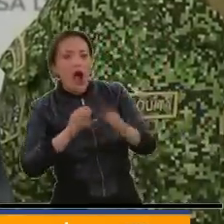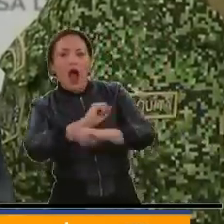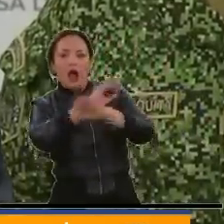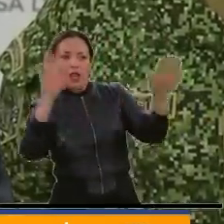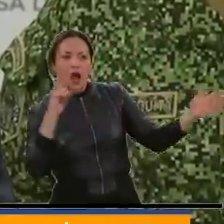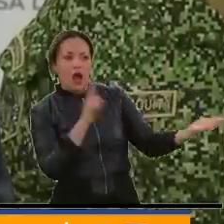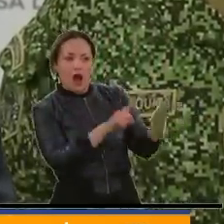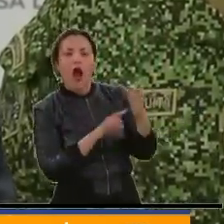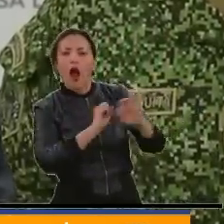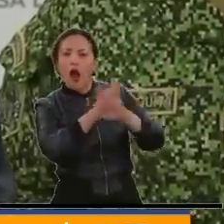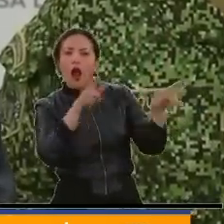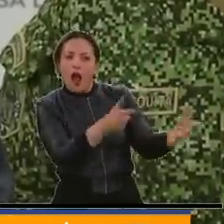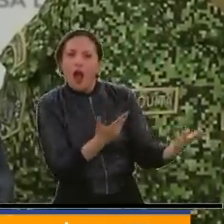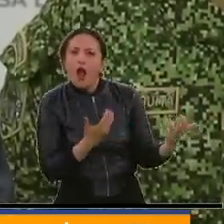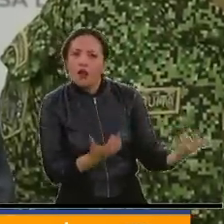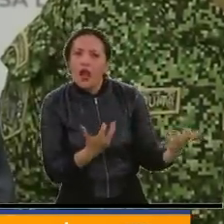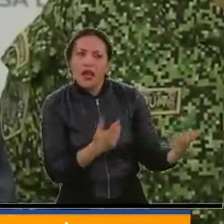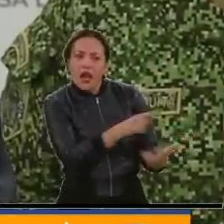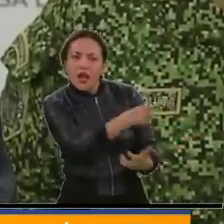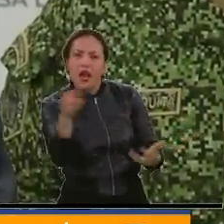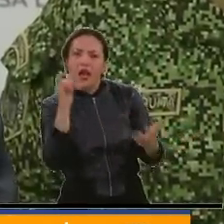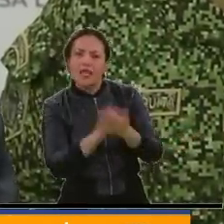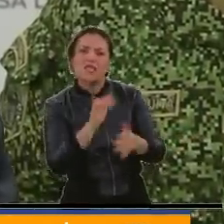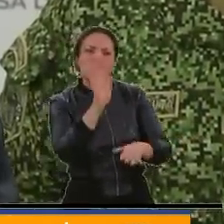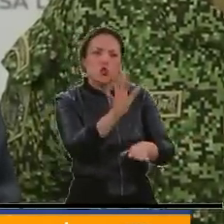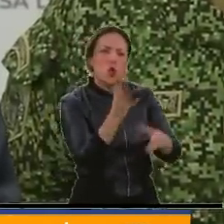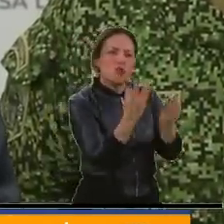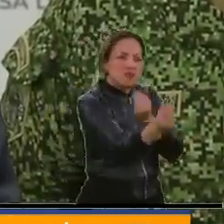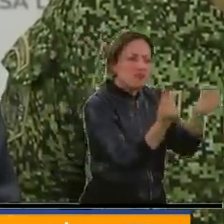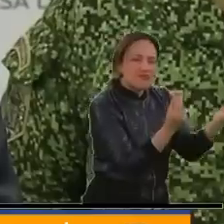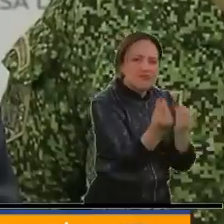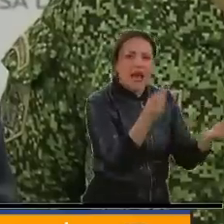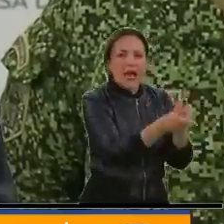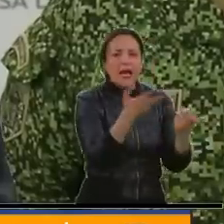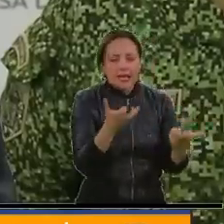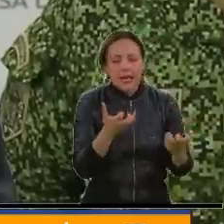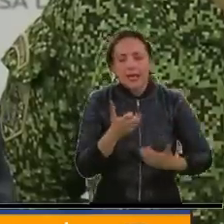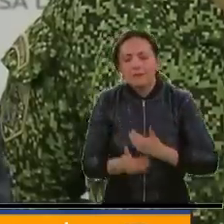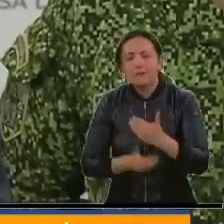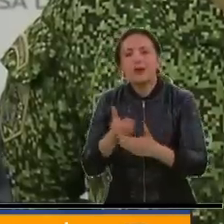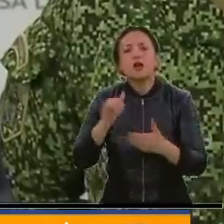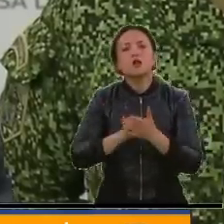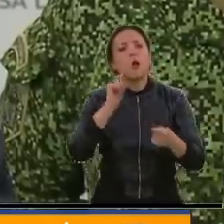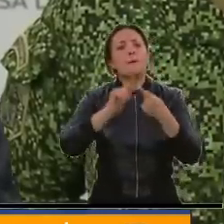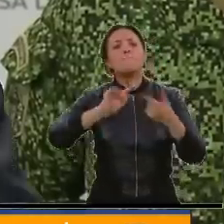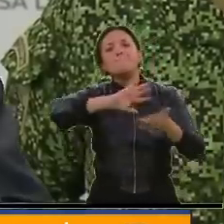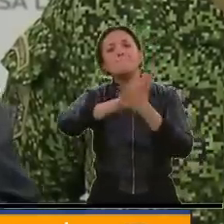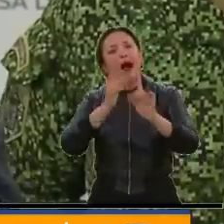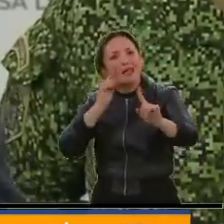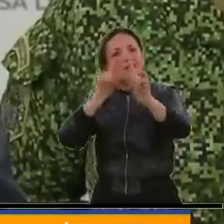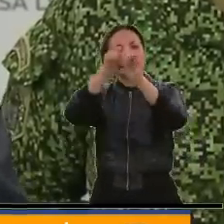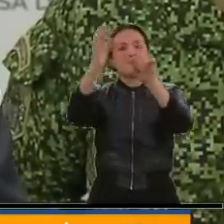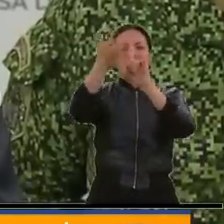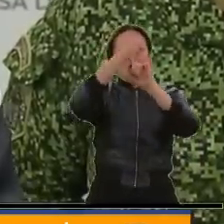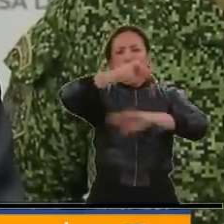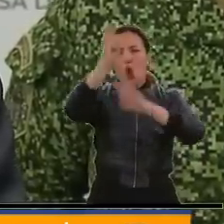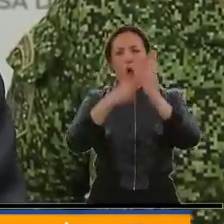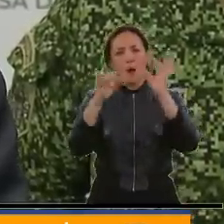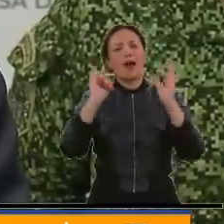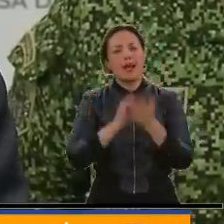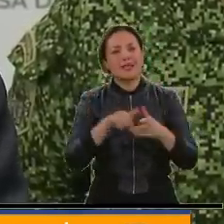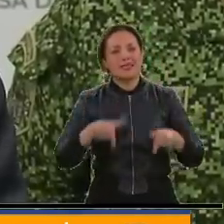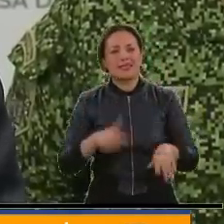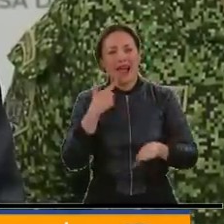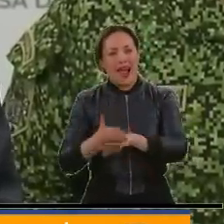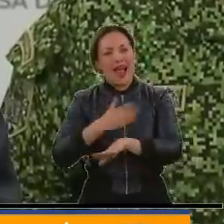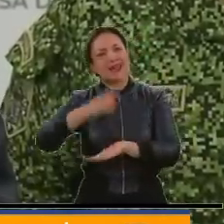registrado la voluntad clara de estas organizaciones, de someterse al proceso de paz total en los términos que ha invitado el